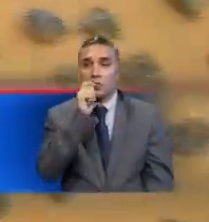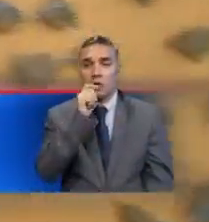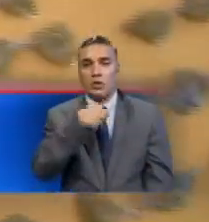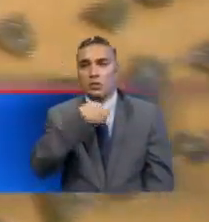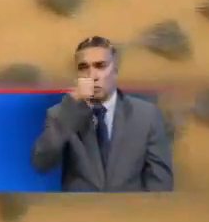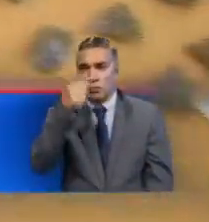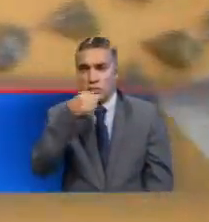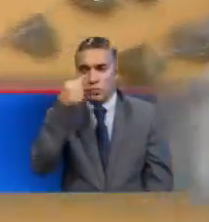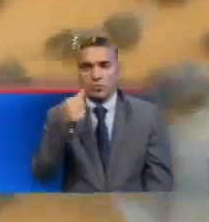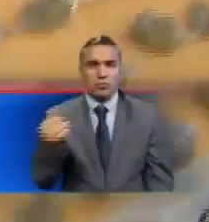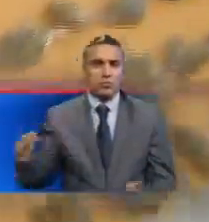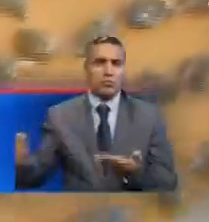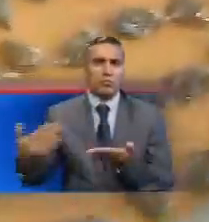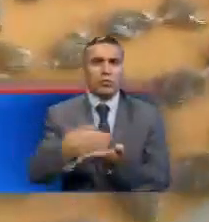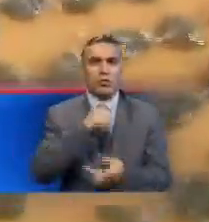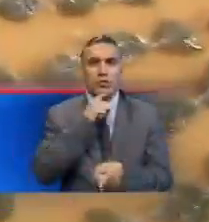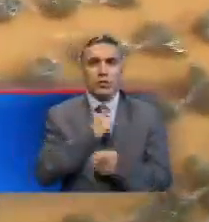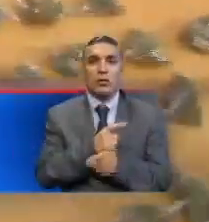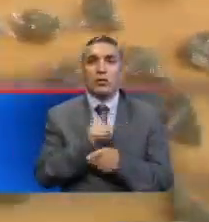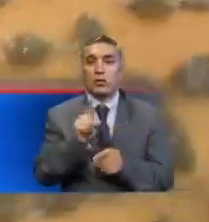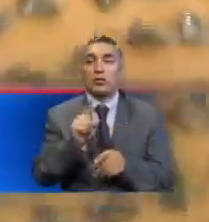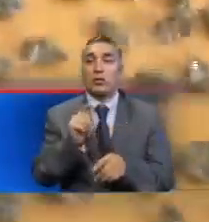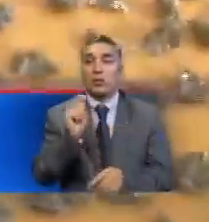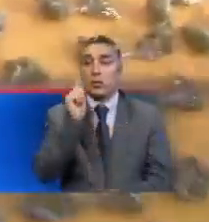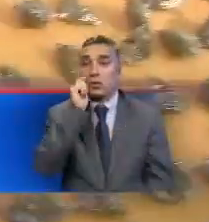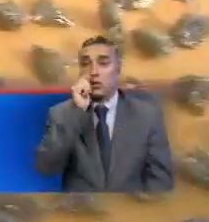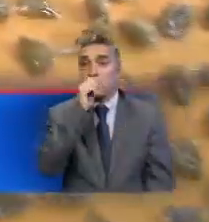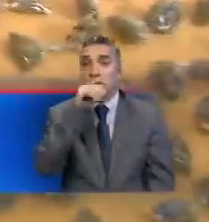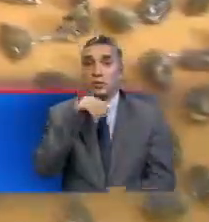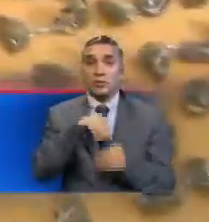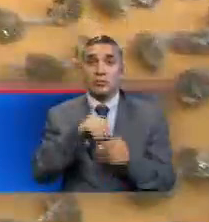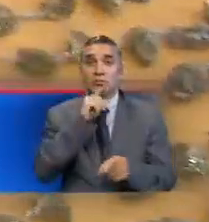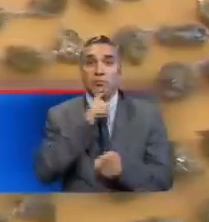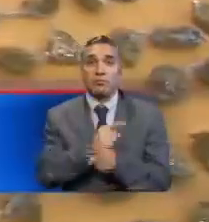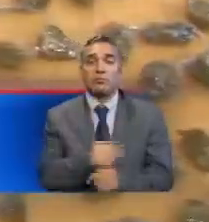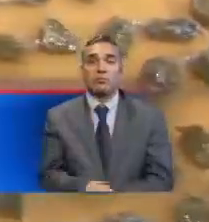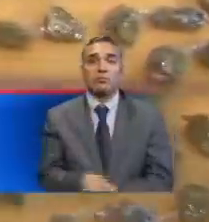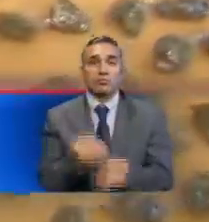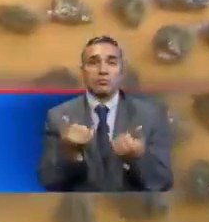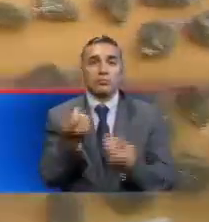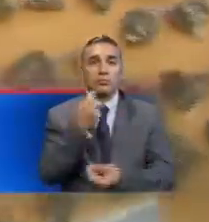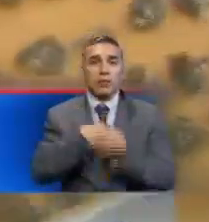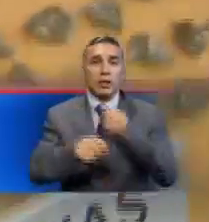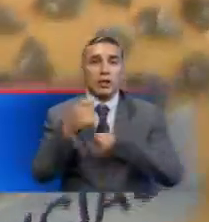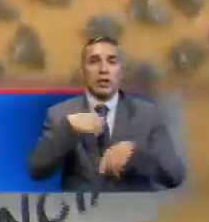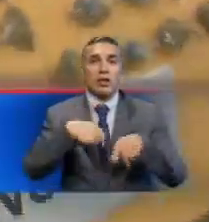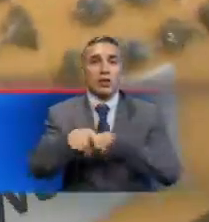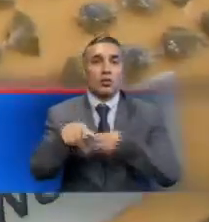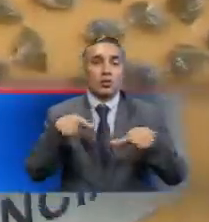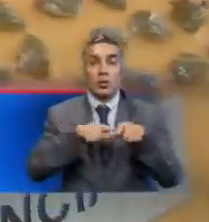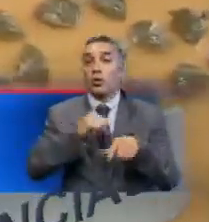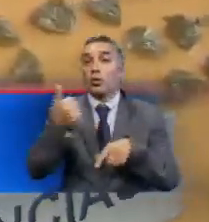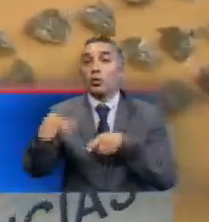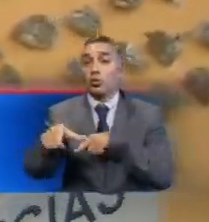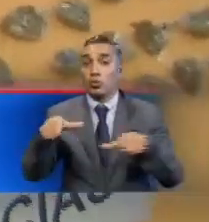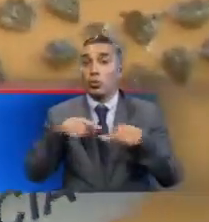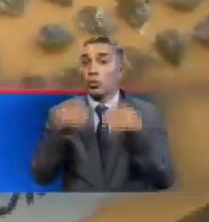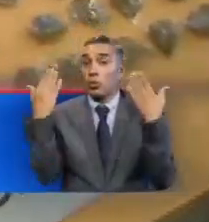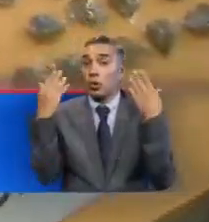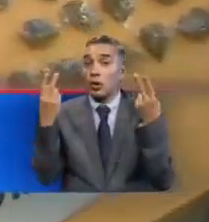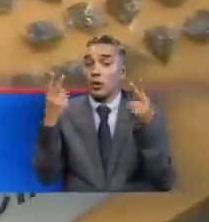cocaína, decomisada, han sido una de las principales sustancias sujetas a fiscalización que aquí se expende en este sector y en otros lados también de la ciudad de Guayaquil.